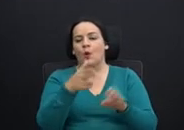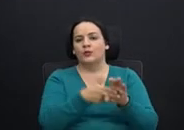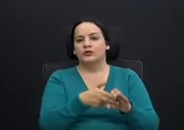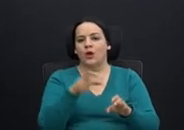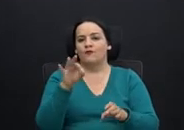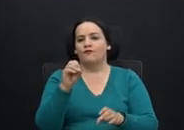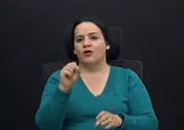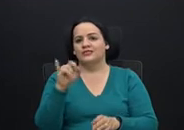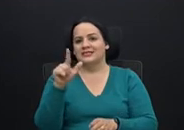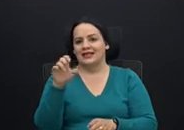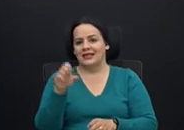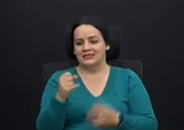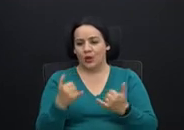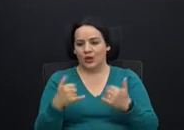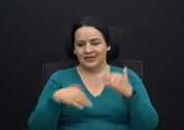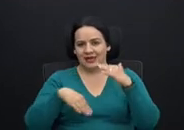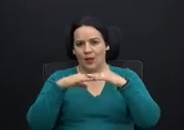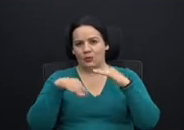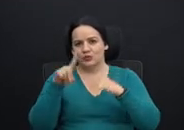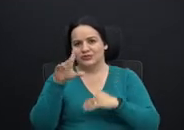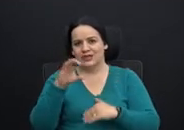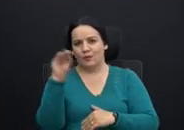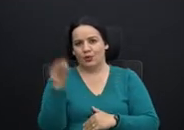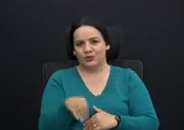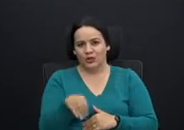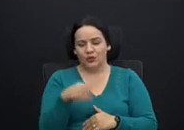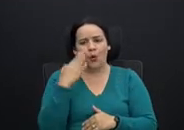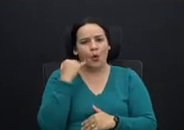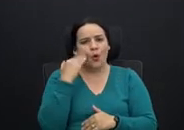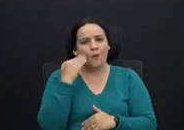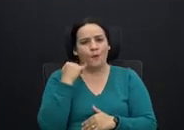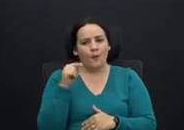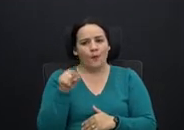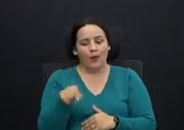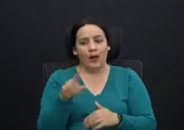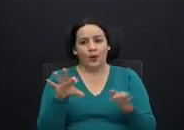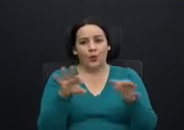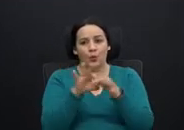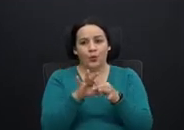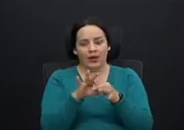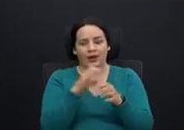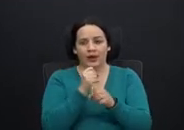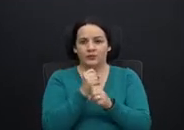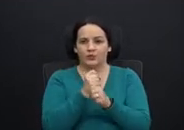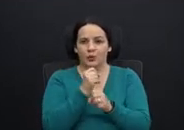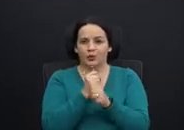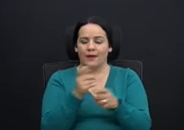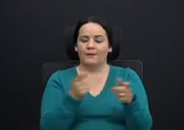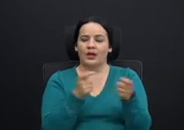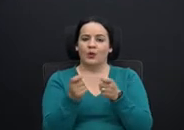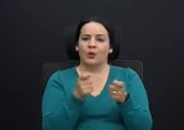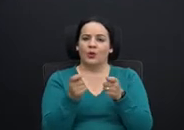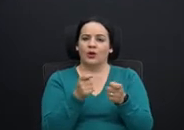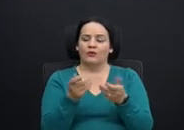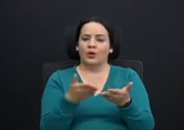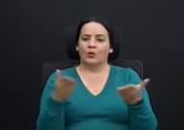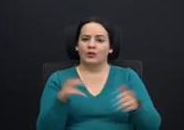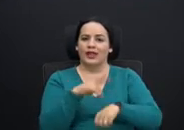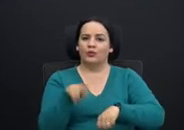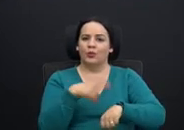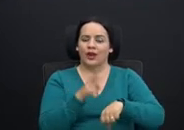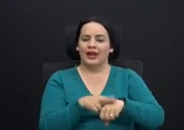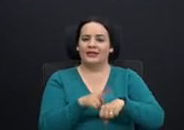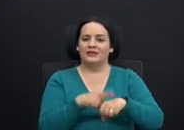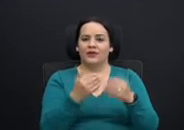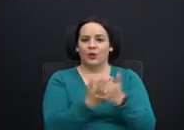un 100%, y eso es en gran medida el unir la gestión de manejo de recursos naturales renovables y no renovables.